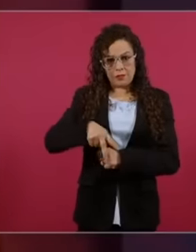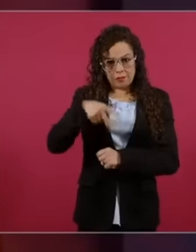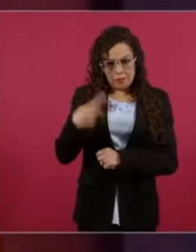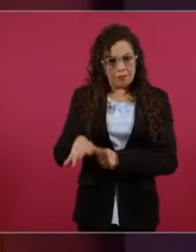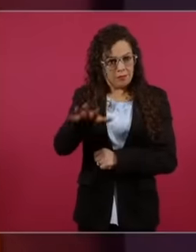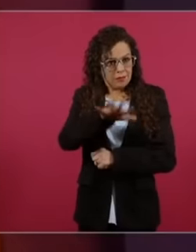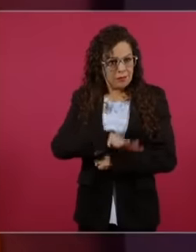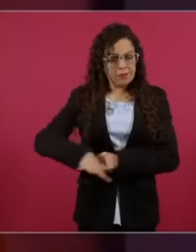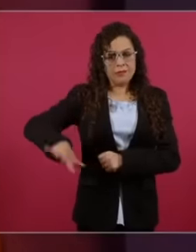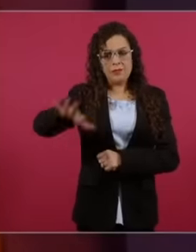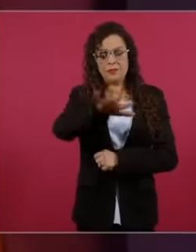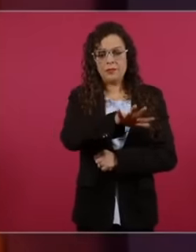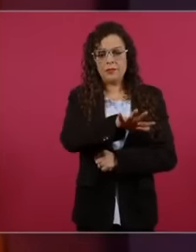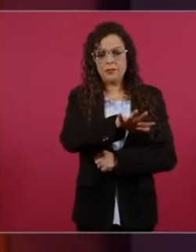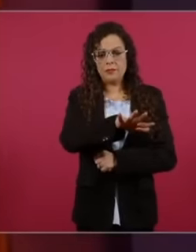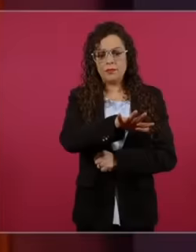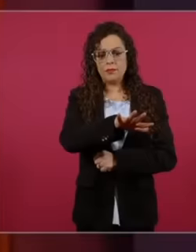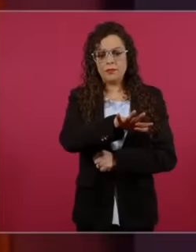Entonces,